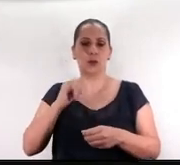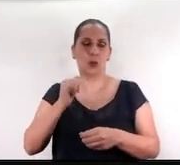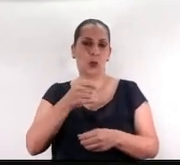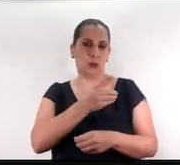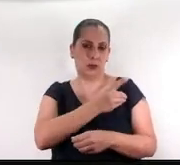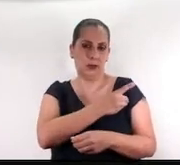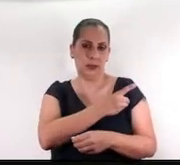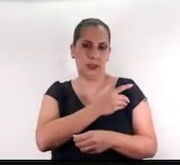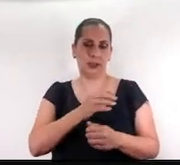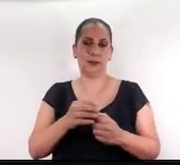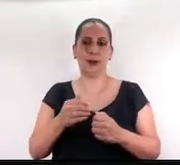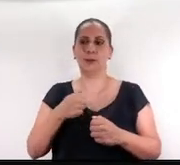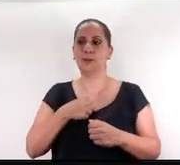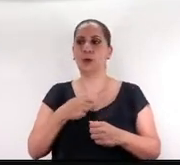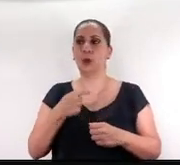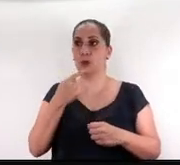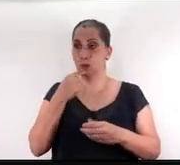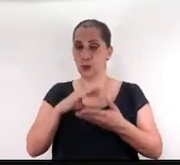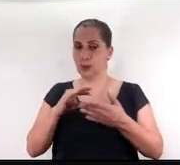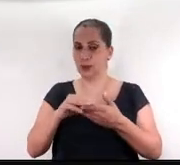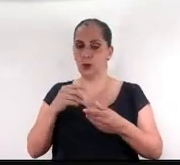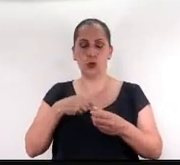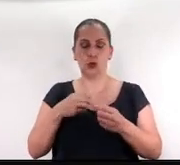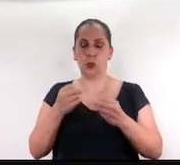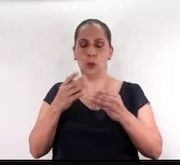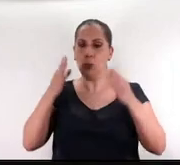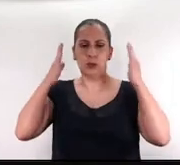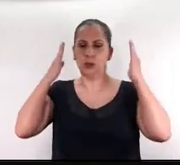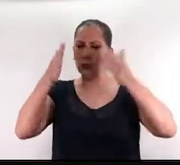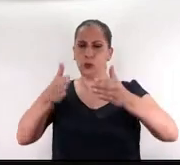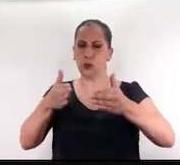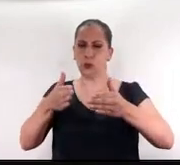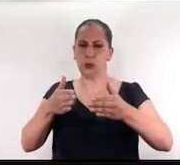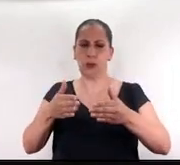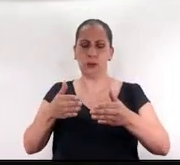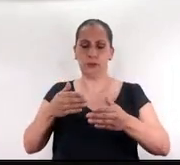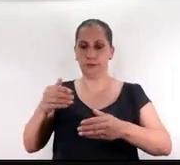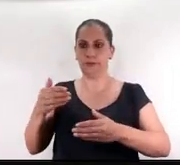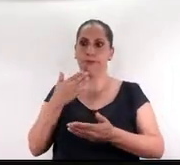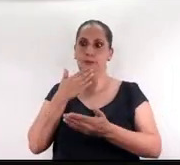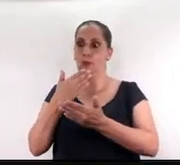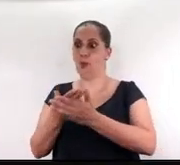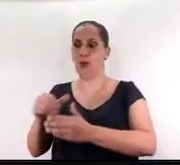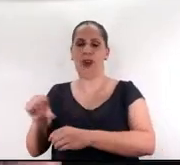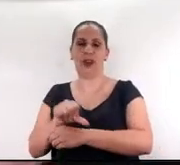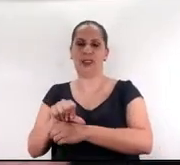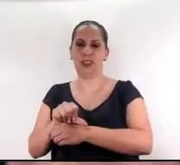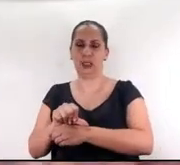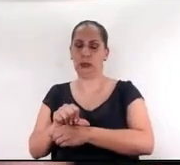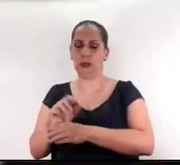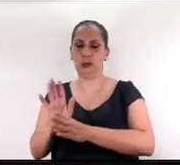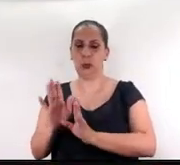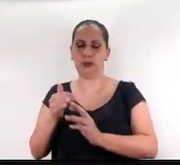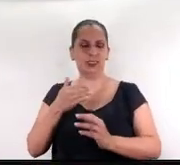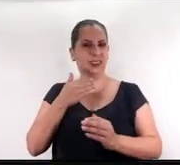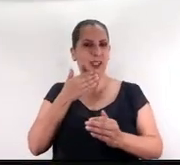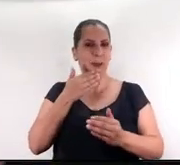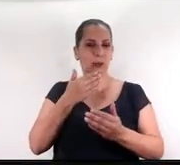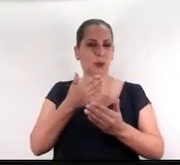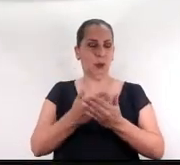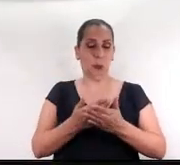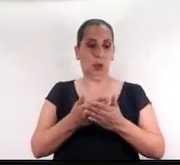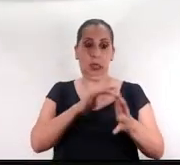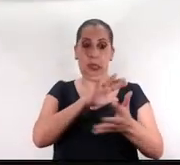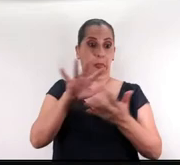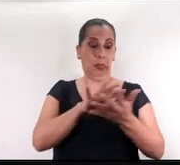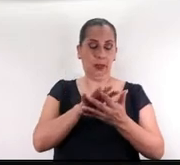Soy demasiado estructurado para ser un buen arquitecto y tal vez demasiado desestructurado para ser un buen